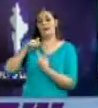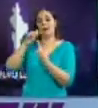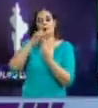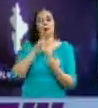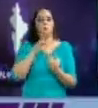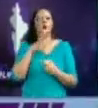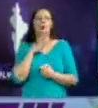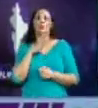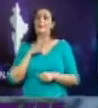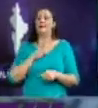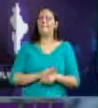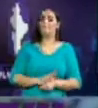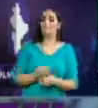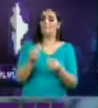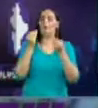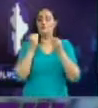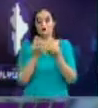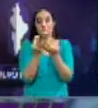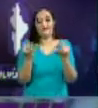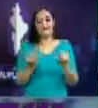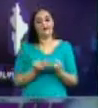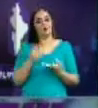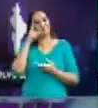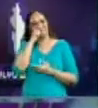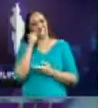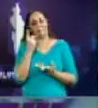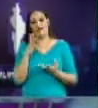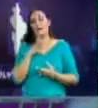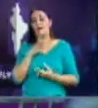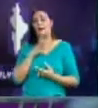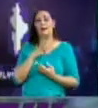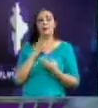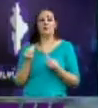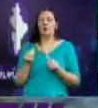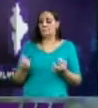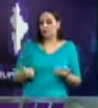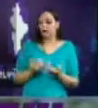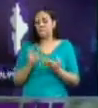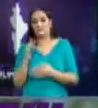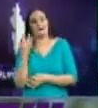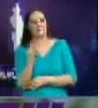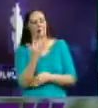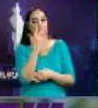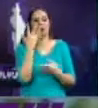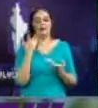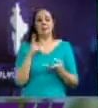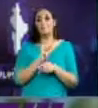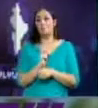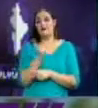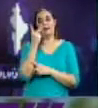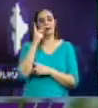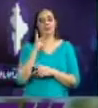linares iturbide donde principalmente se consumió hojarasca matorral bajo y lechuguilla el daño en